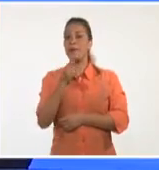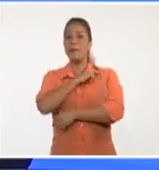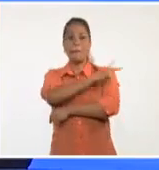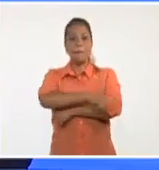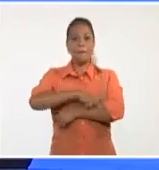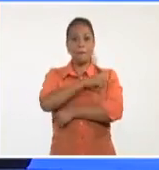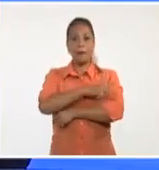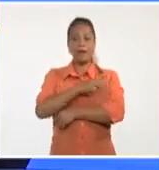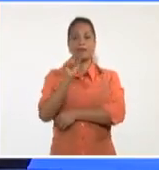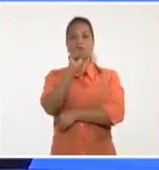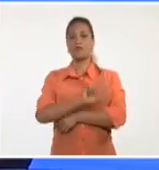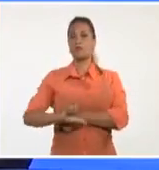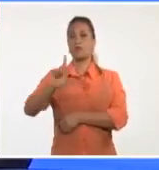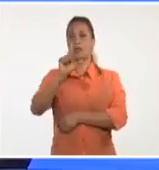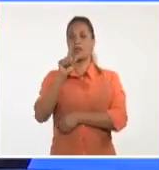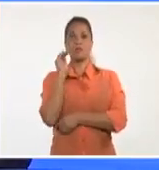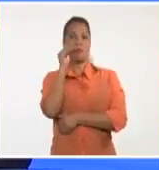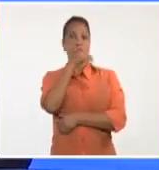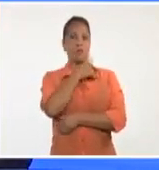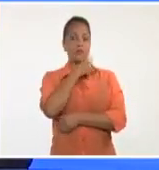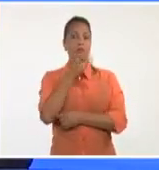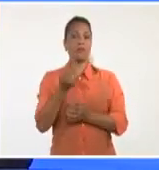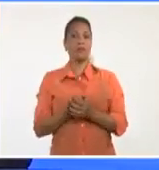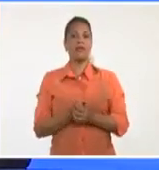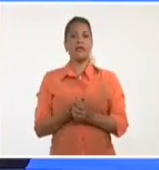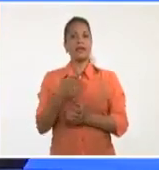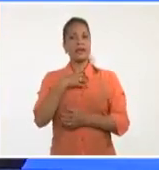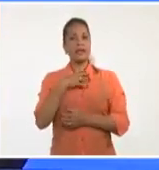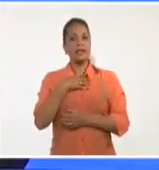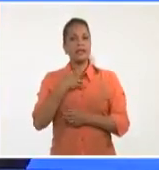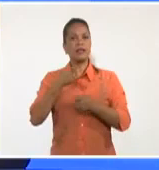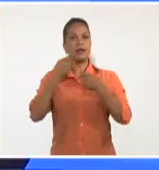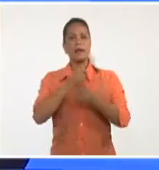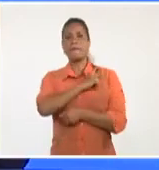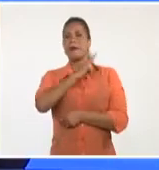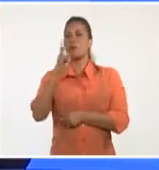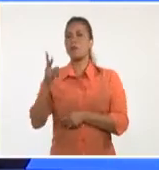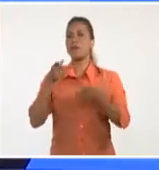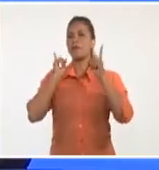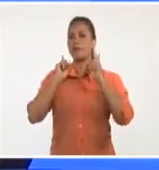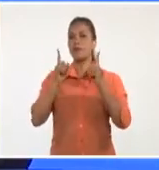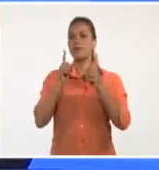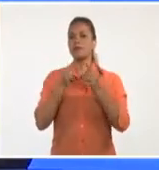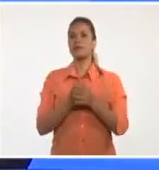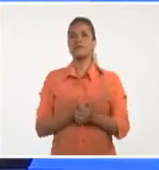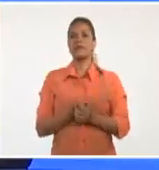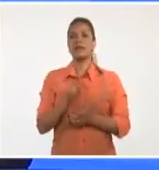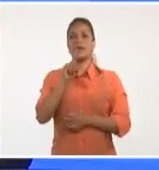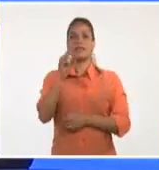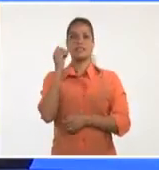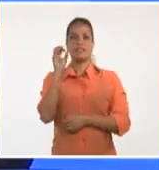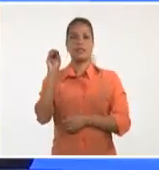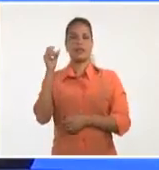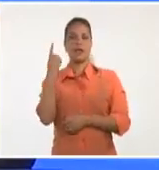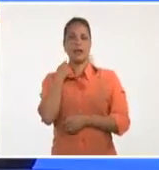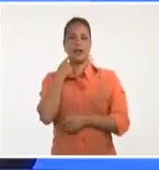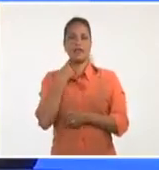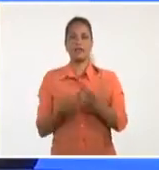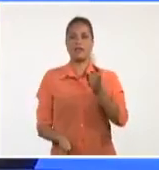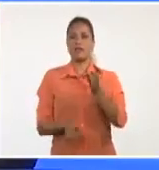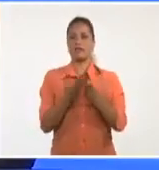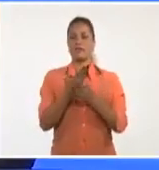socialista moderno que llega, bajo la conducción de su vanguardia política, al centenario de su fundación.